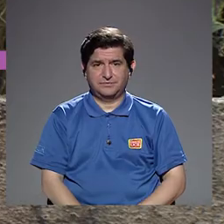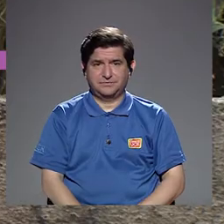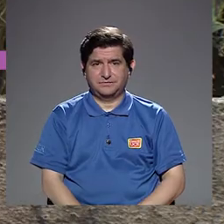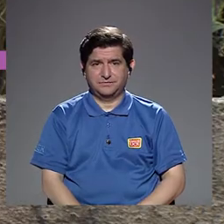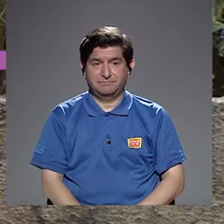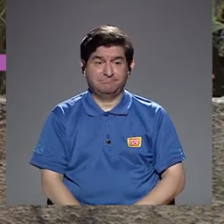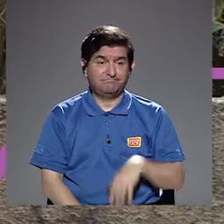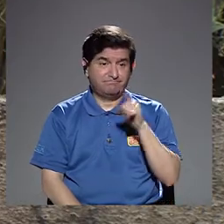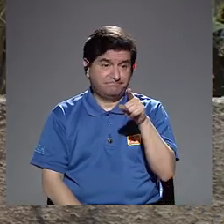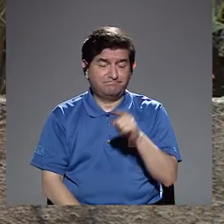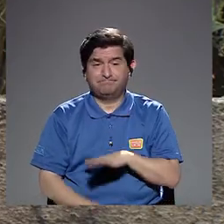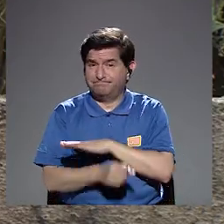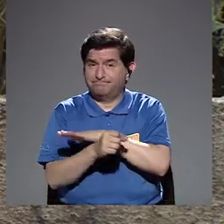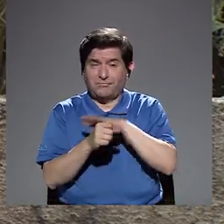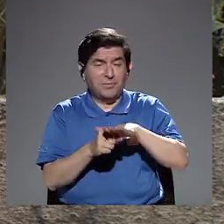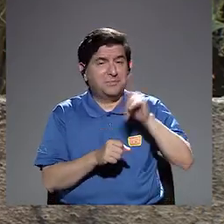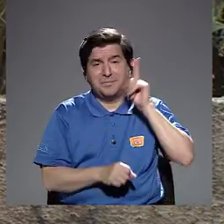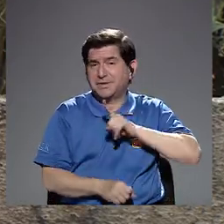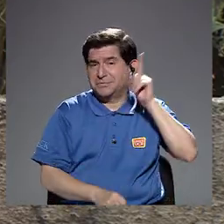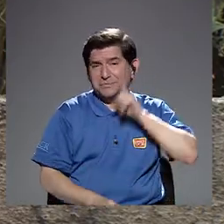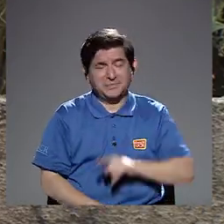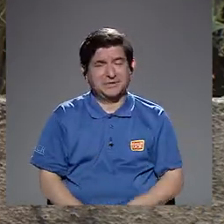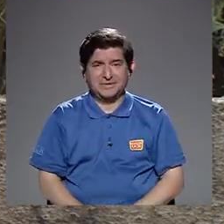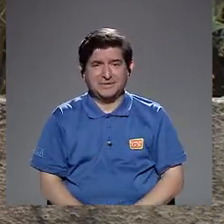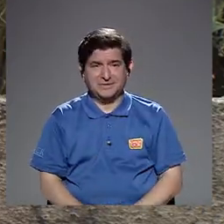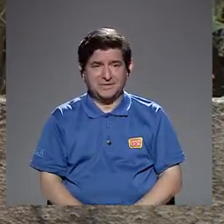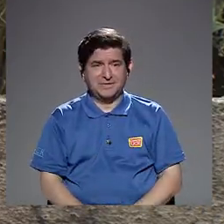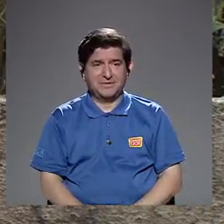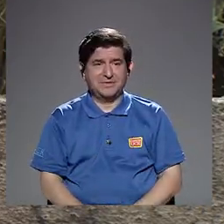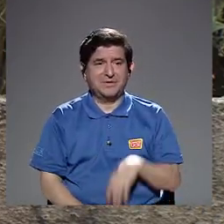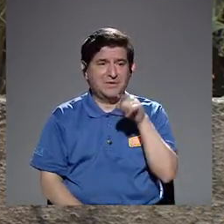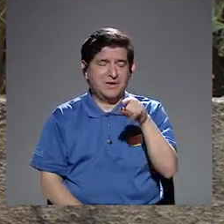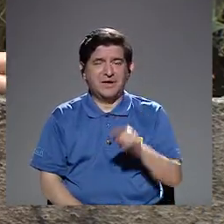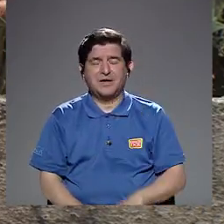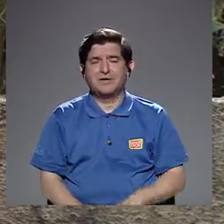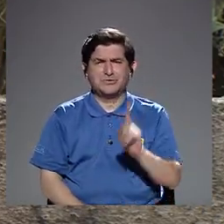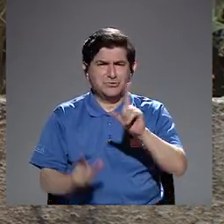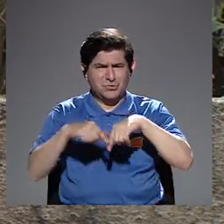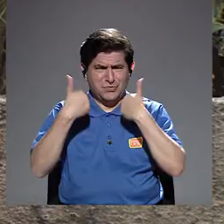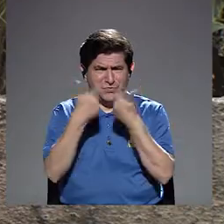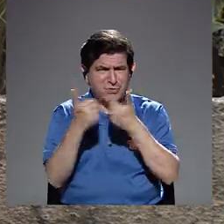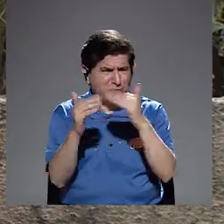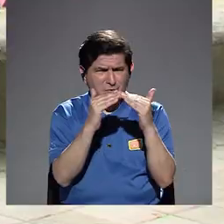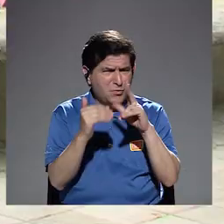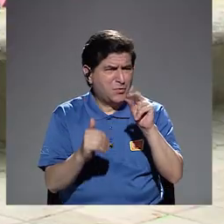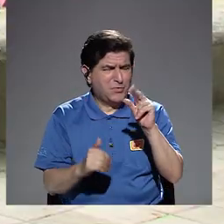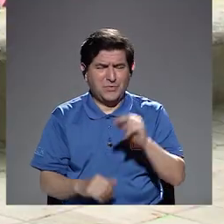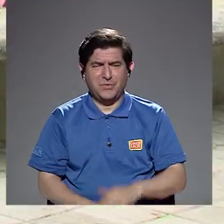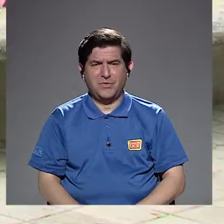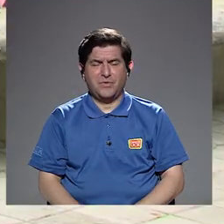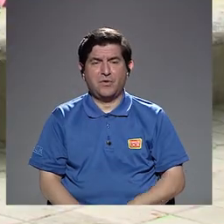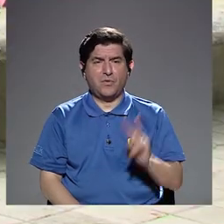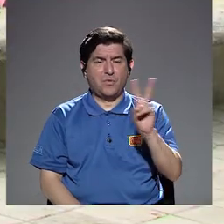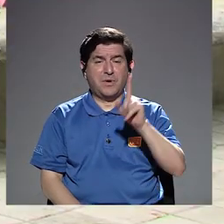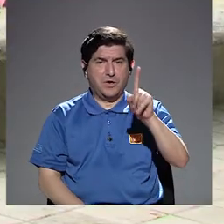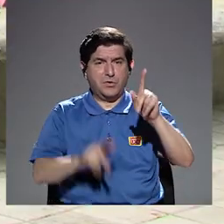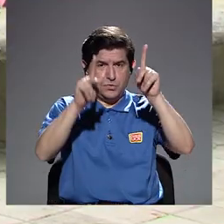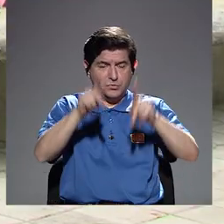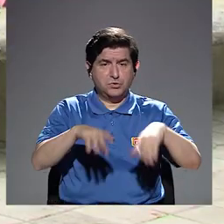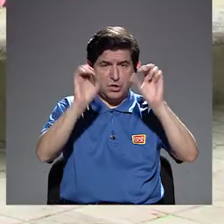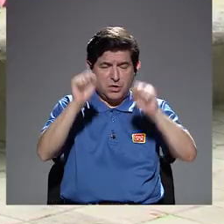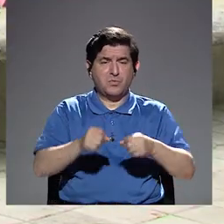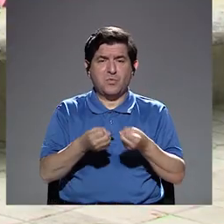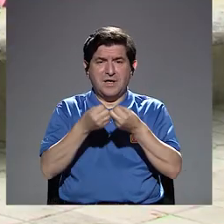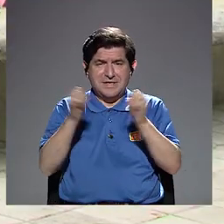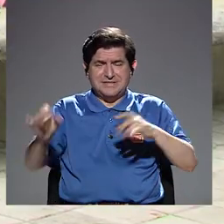entonces eso es totalmente un mito en el cual decimos eso se deja para cierto grupo de población. El virus está en una persona